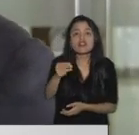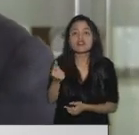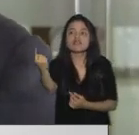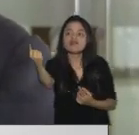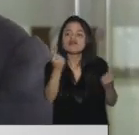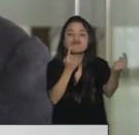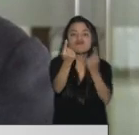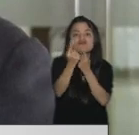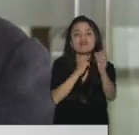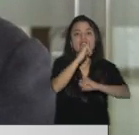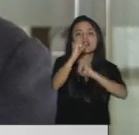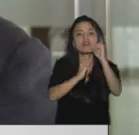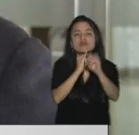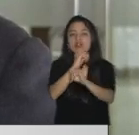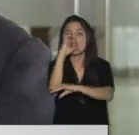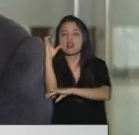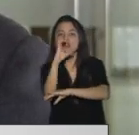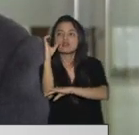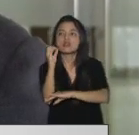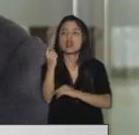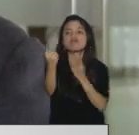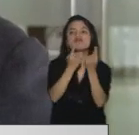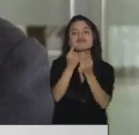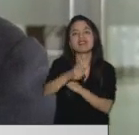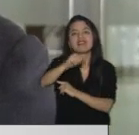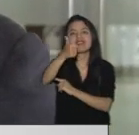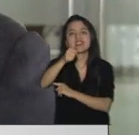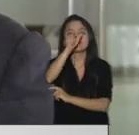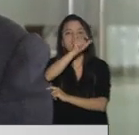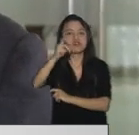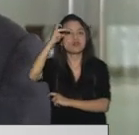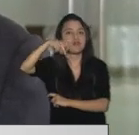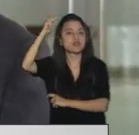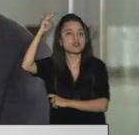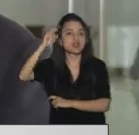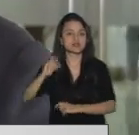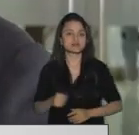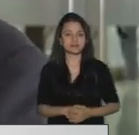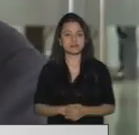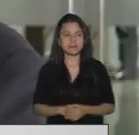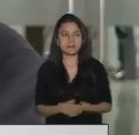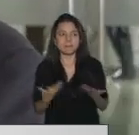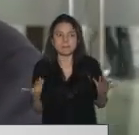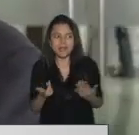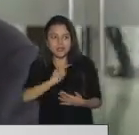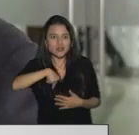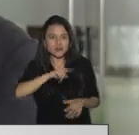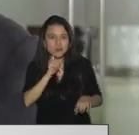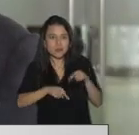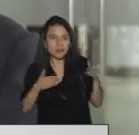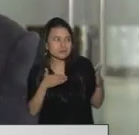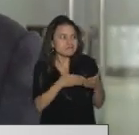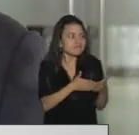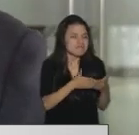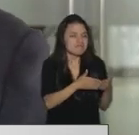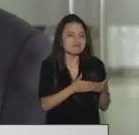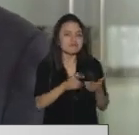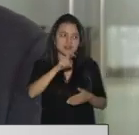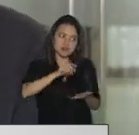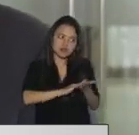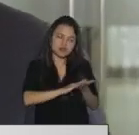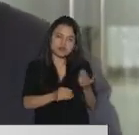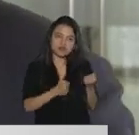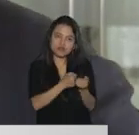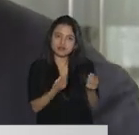nacionales para, si la empresa no busca la solución, pues el gobierno lo va a hacer. El problema es que la empresa no nos deja entrar a buscar la solución, pero ya estamos en ese